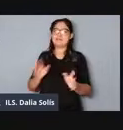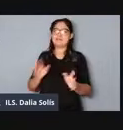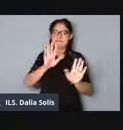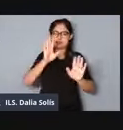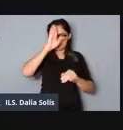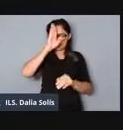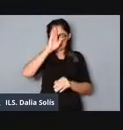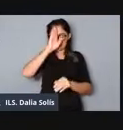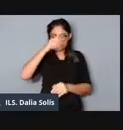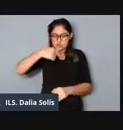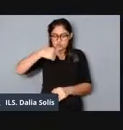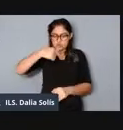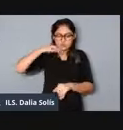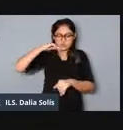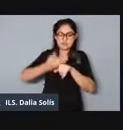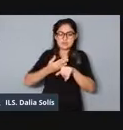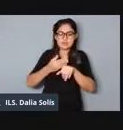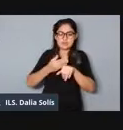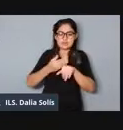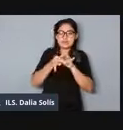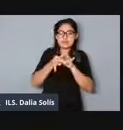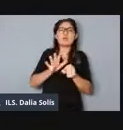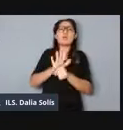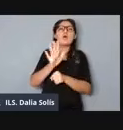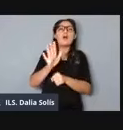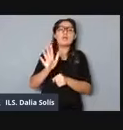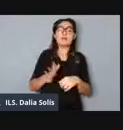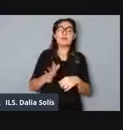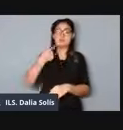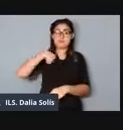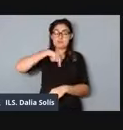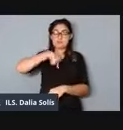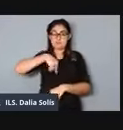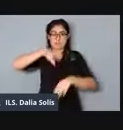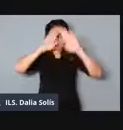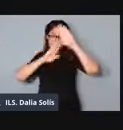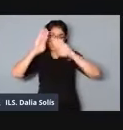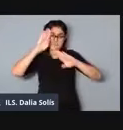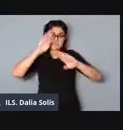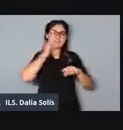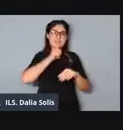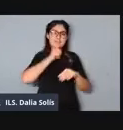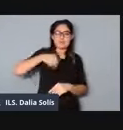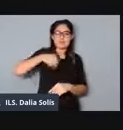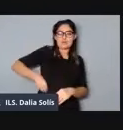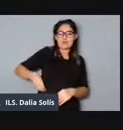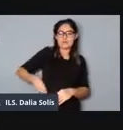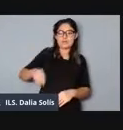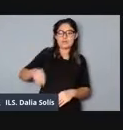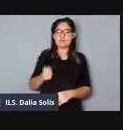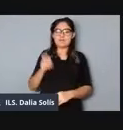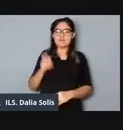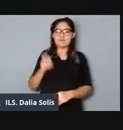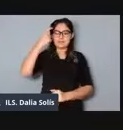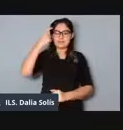características del sentimiento de culpa, pues como es un sentimiento negativo, es un sentimiento que no es,